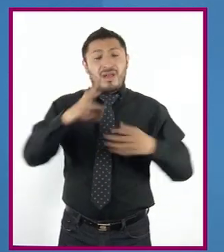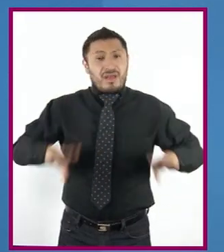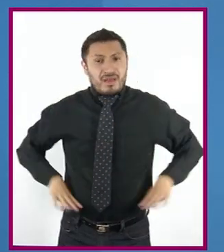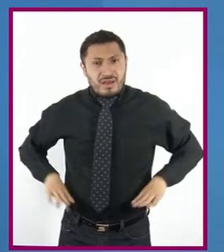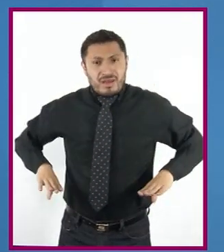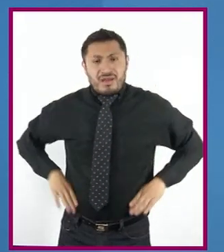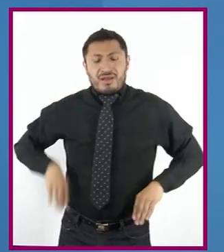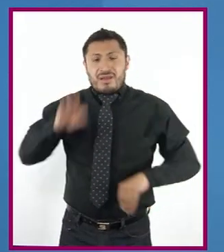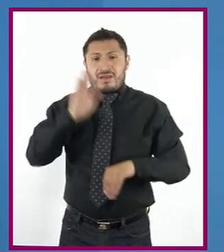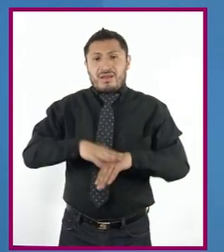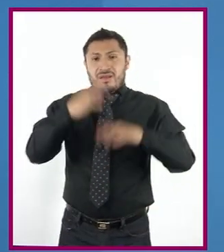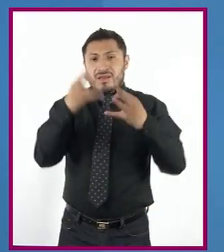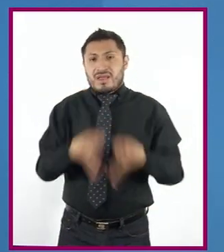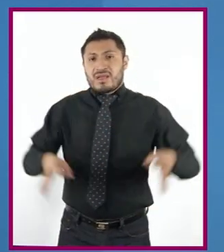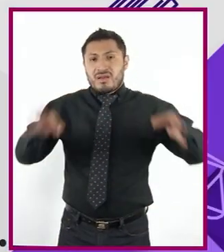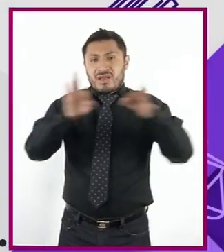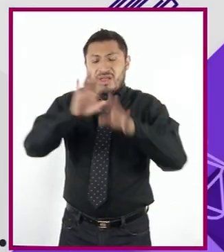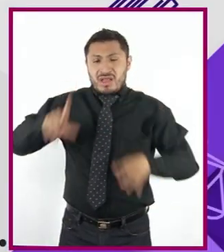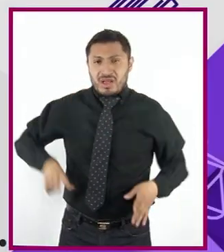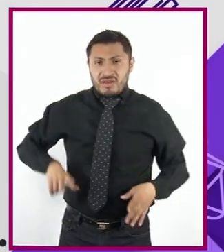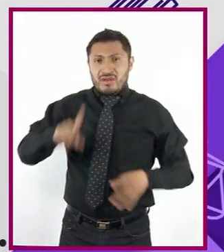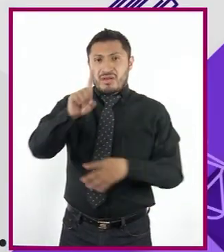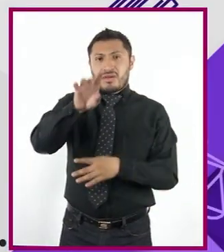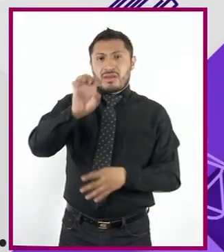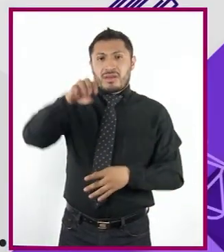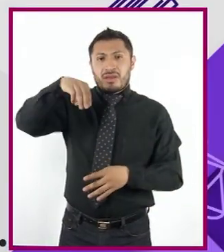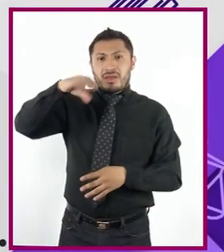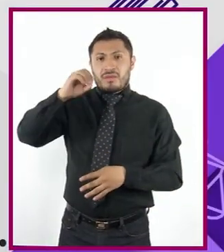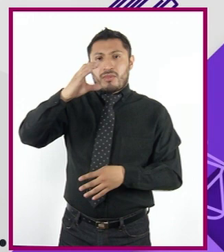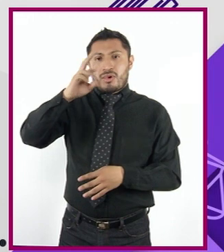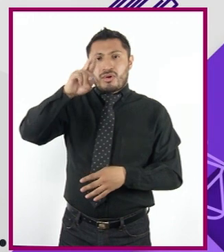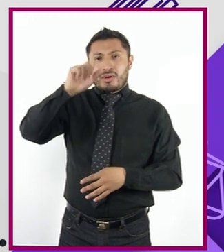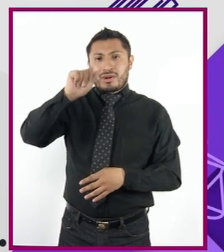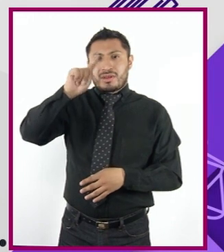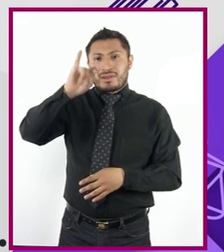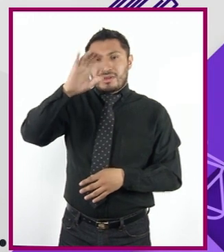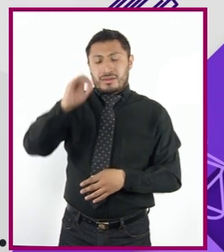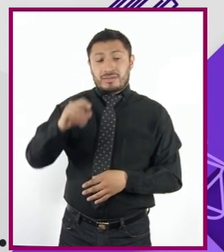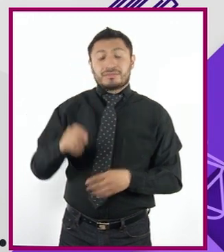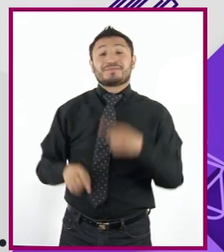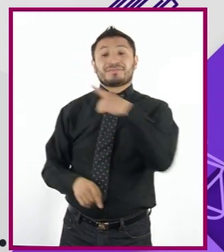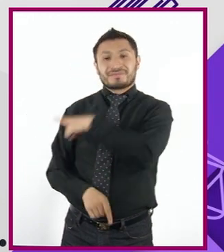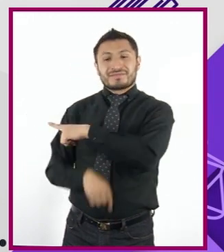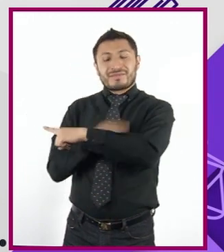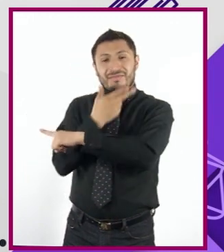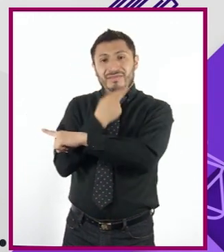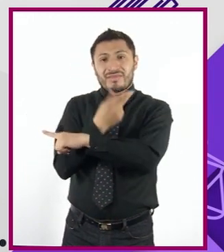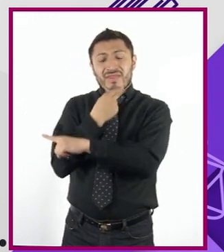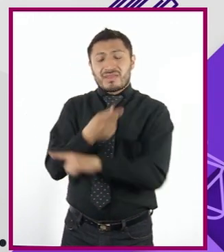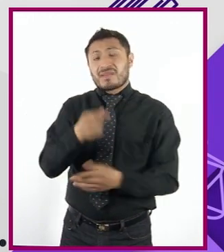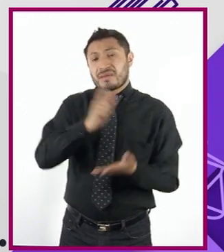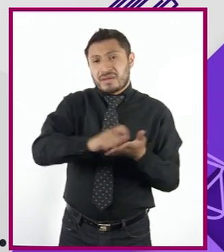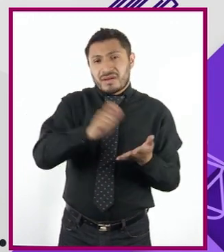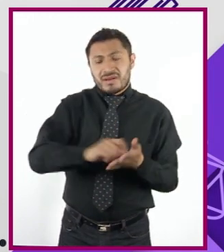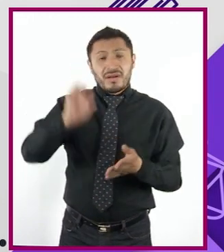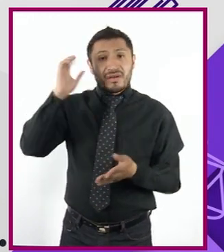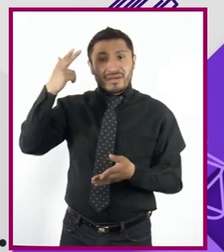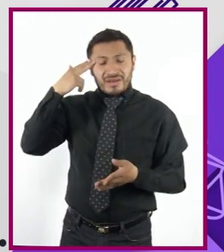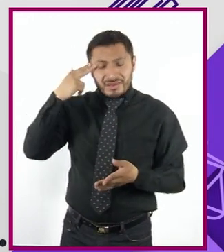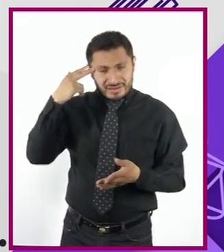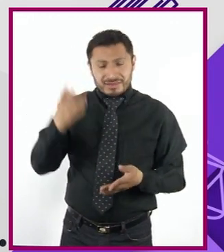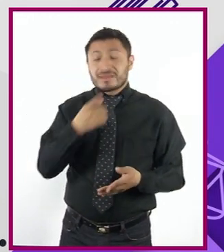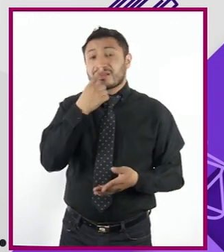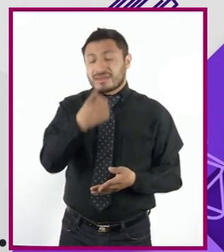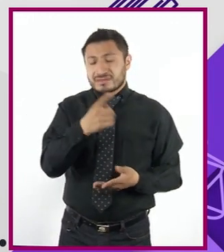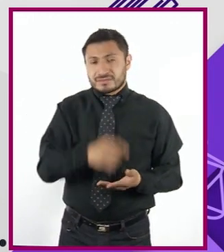principal de un gobierno democrático. Lin Yutang, escritor chino, decía: "Ser justo con los